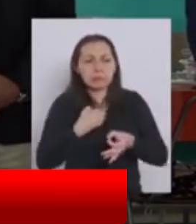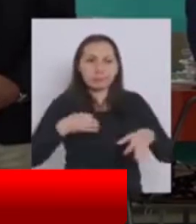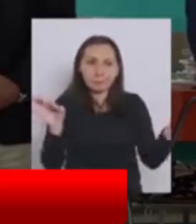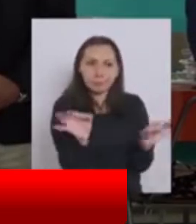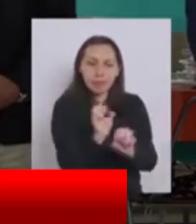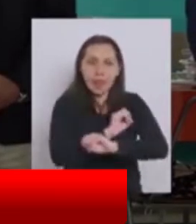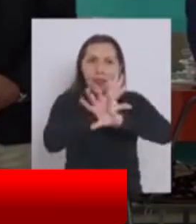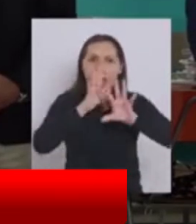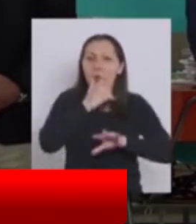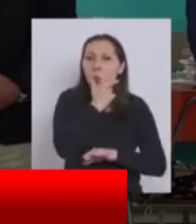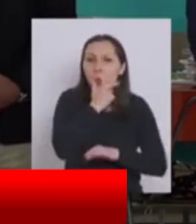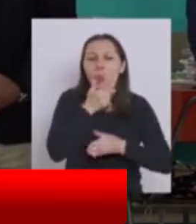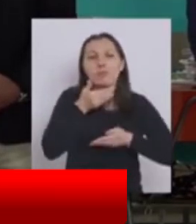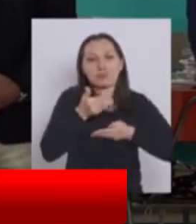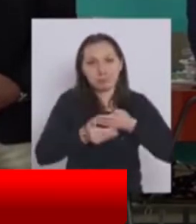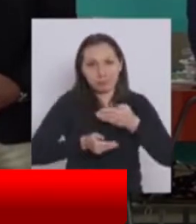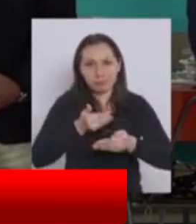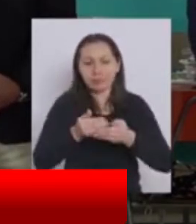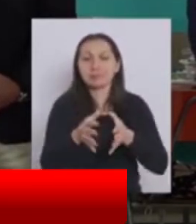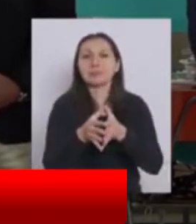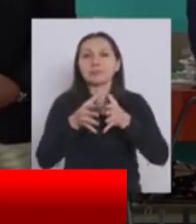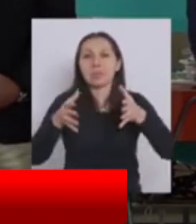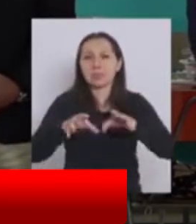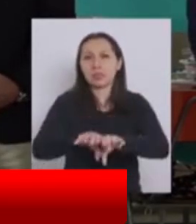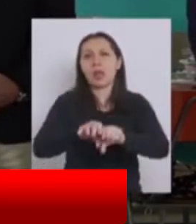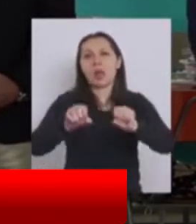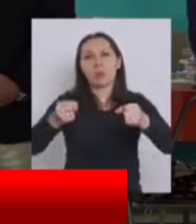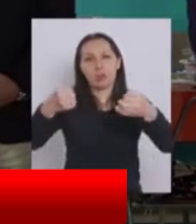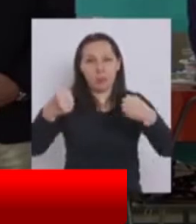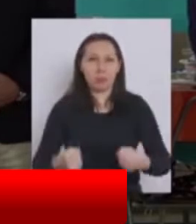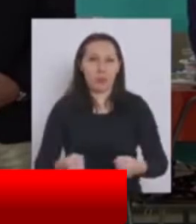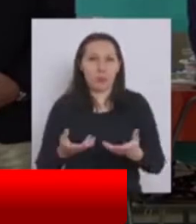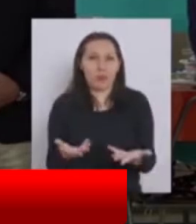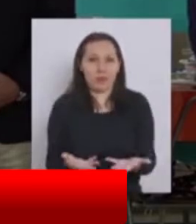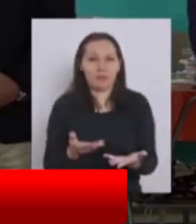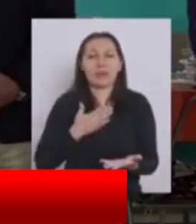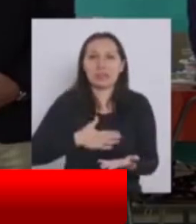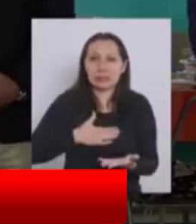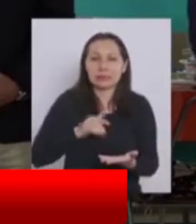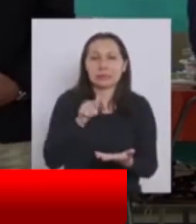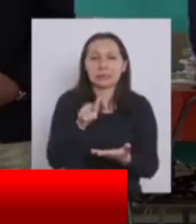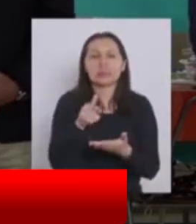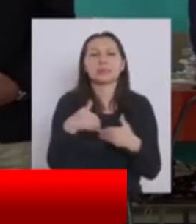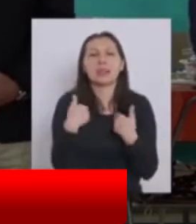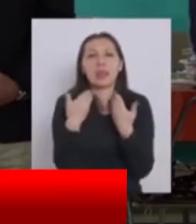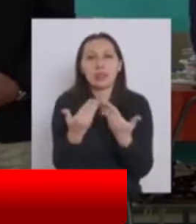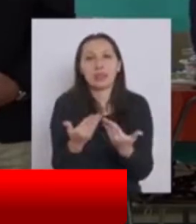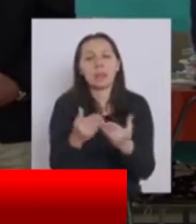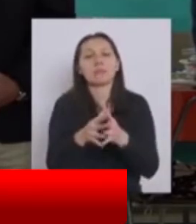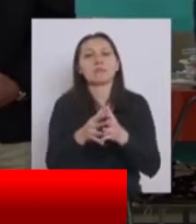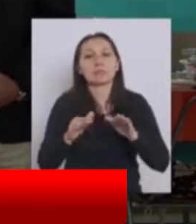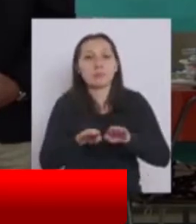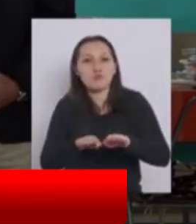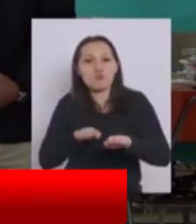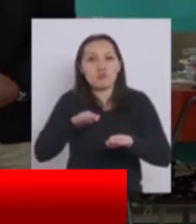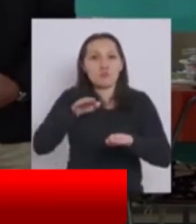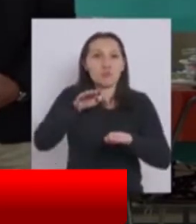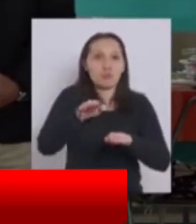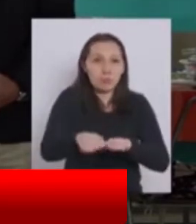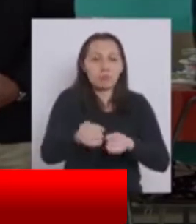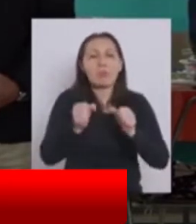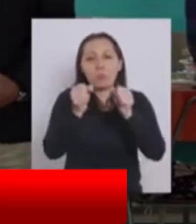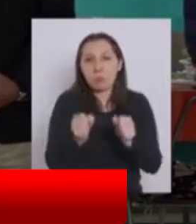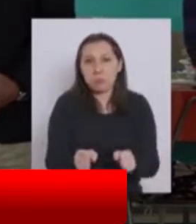y lograr avanzar con el mayor acuerdo posible para poder dar un gran paso adelante